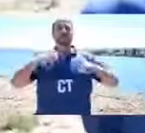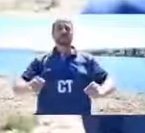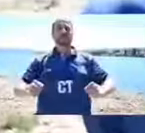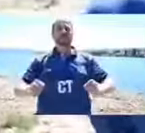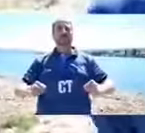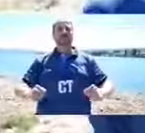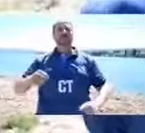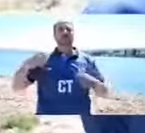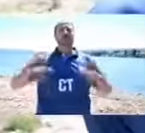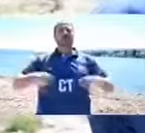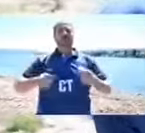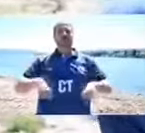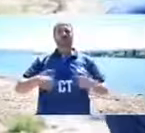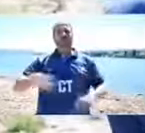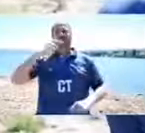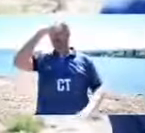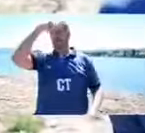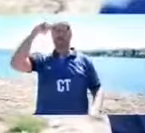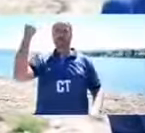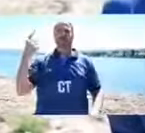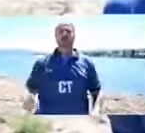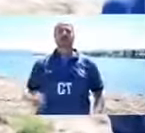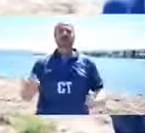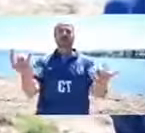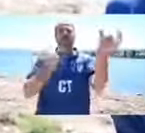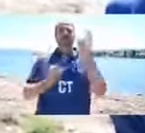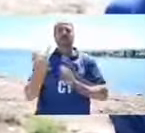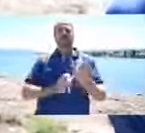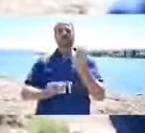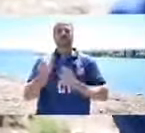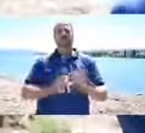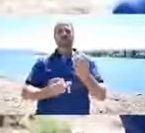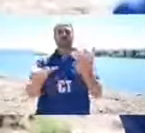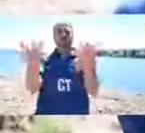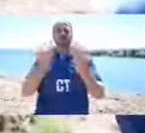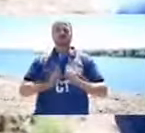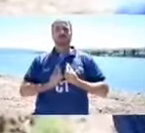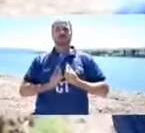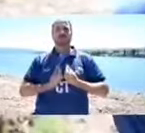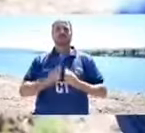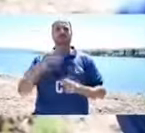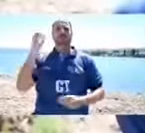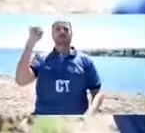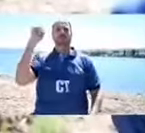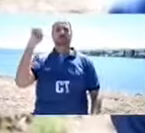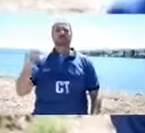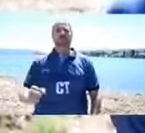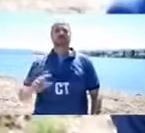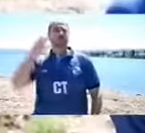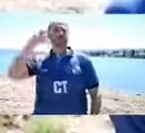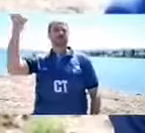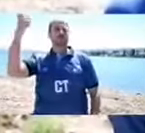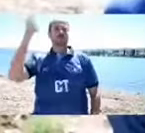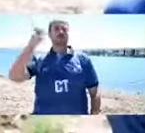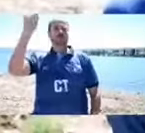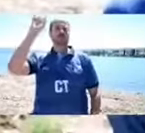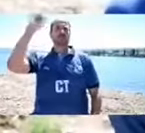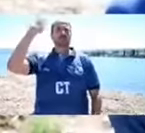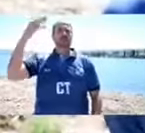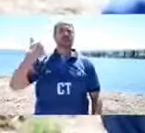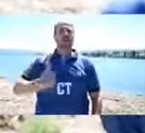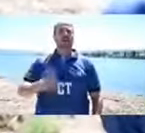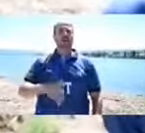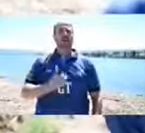Desde la Secretaría de Deporte de la Nación informaron a la Confederación Argentina de Deportes para Sordos que la